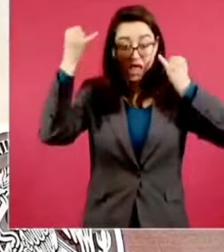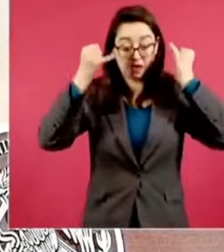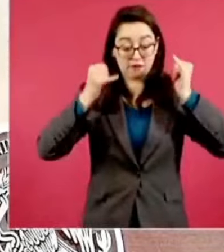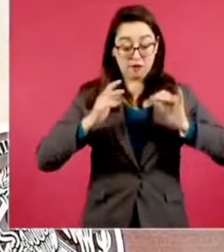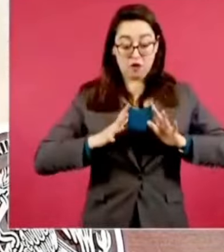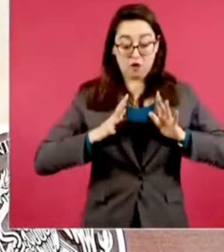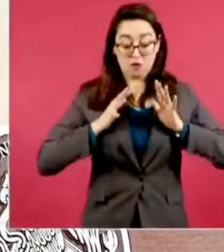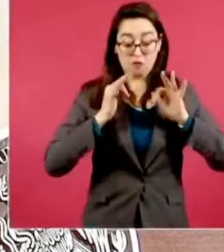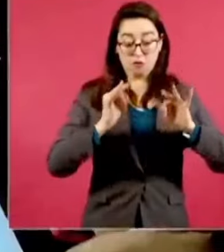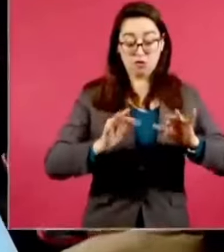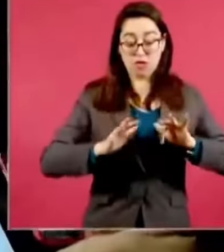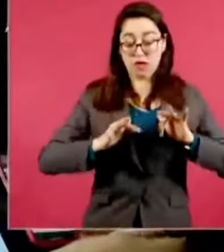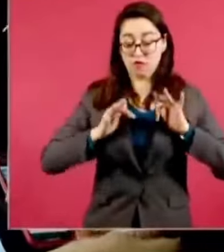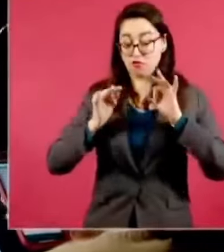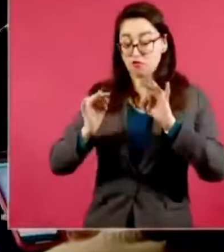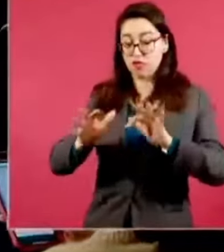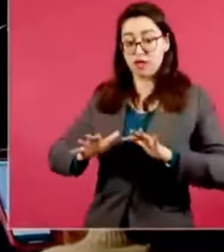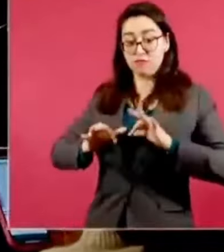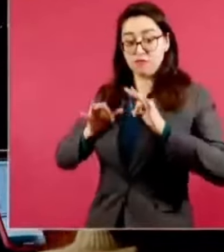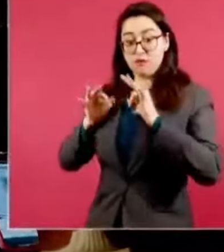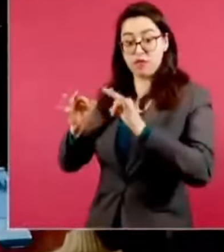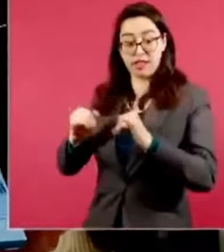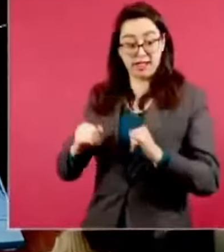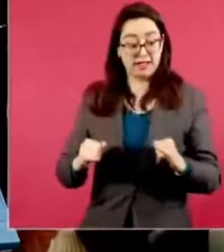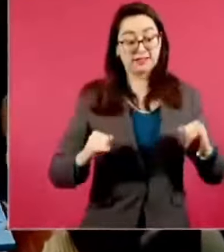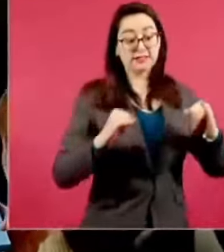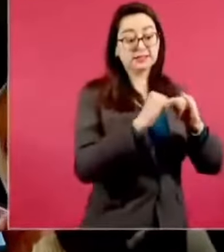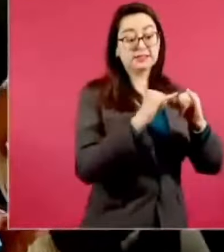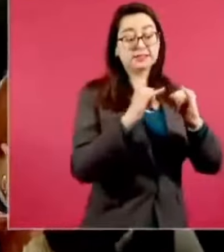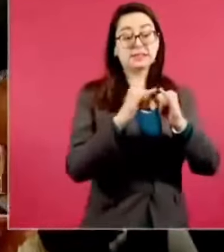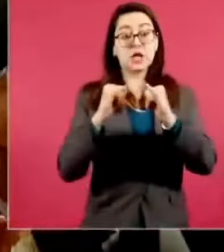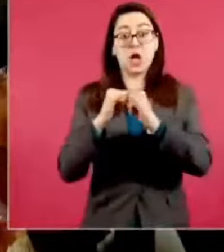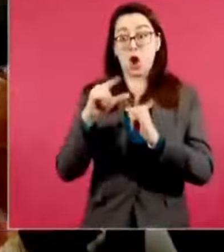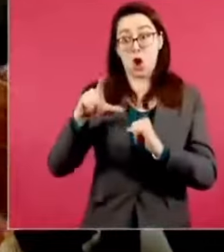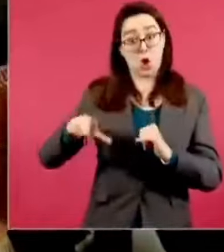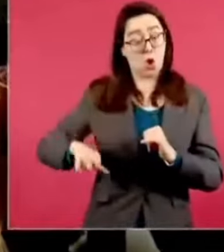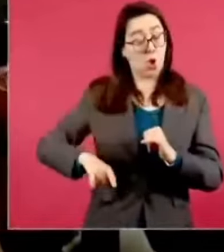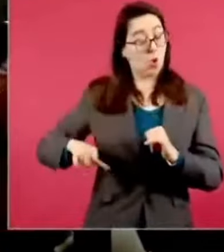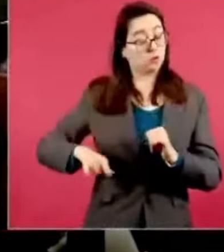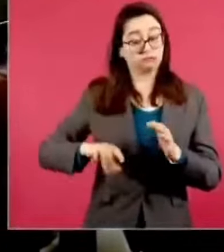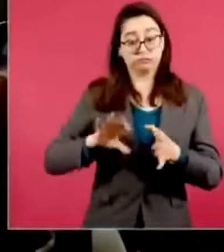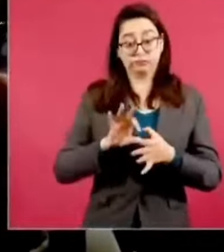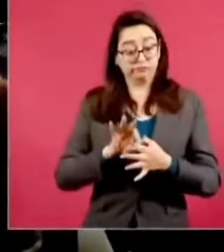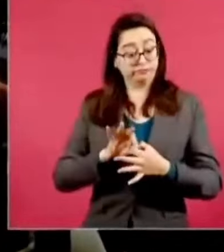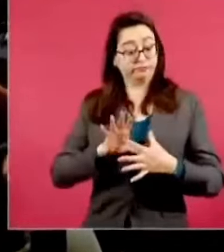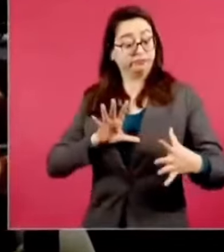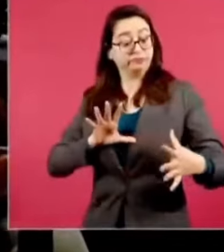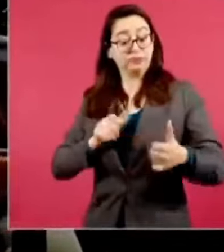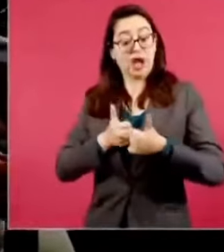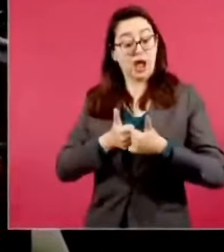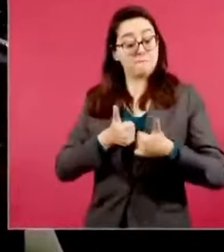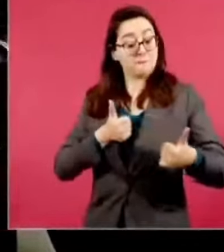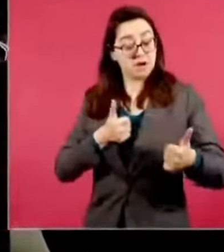todos estos órganos supuestamente autónomos e independientes, pero la